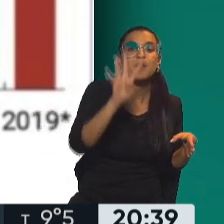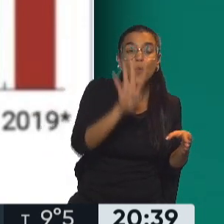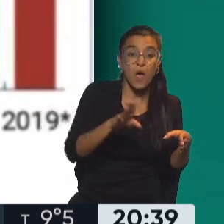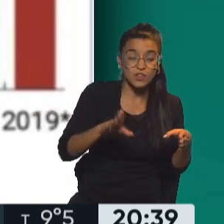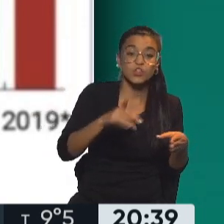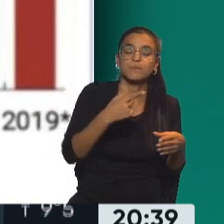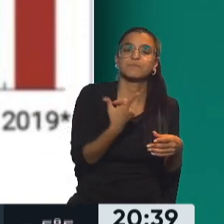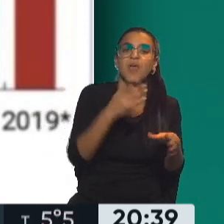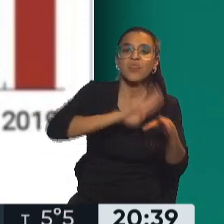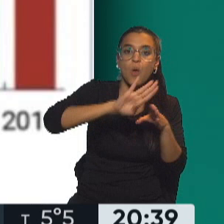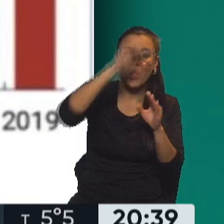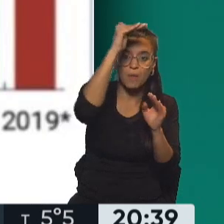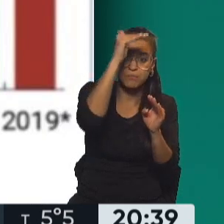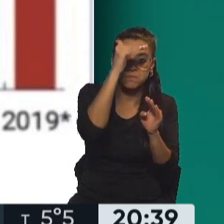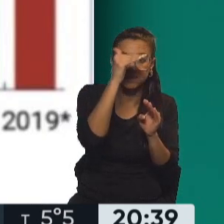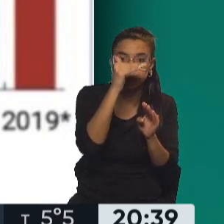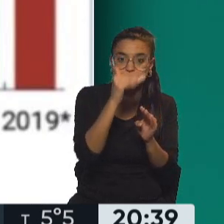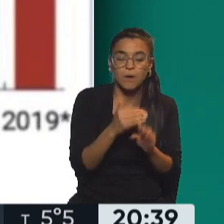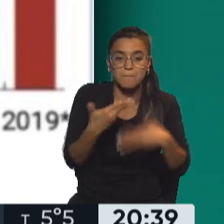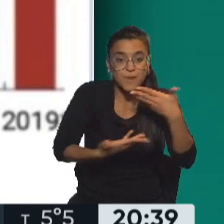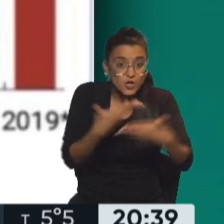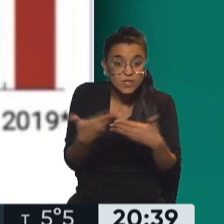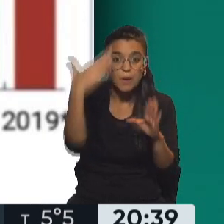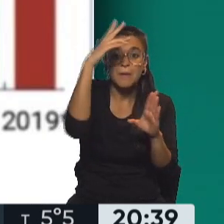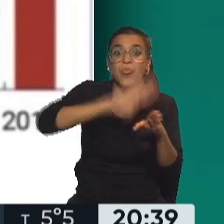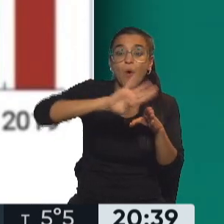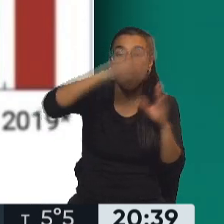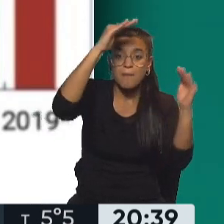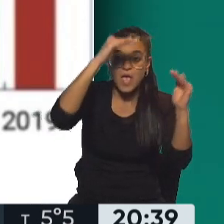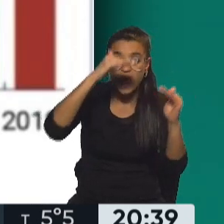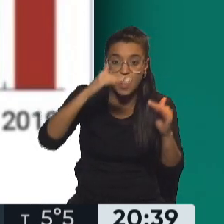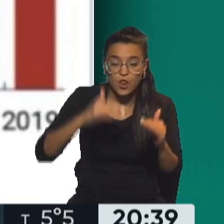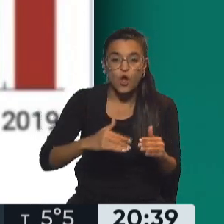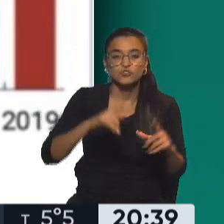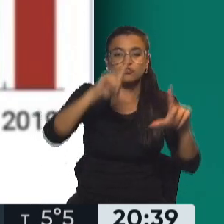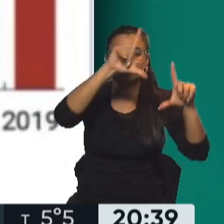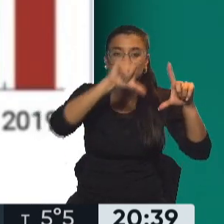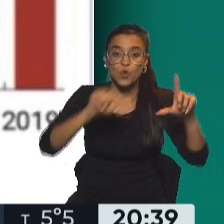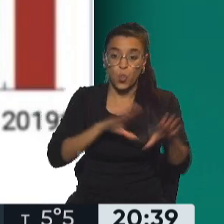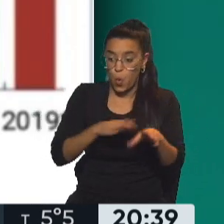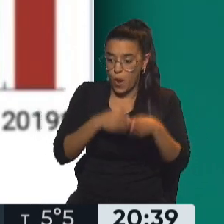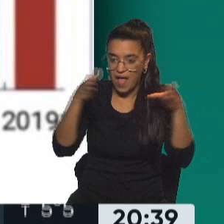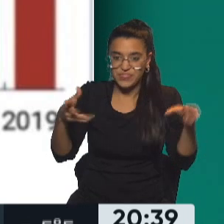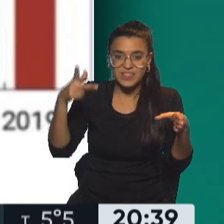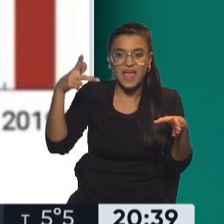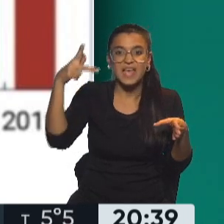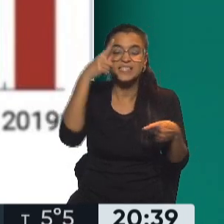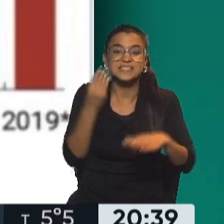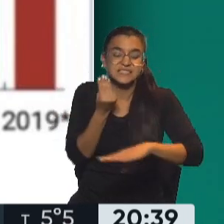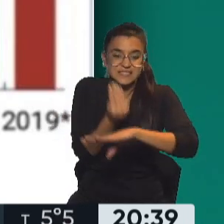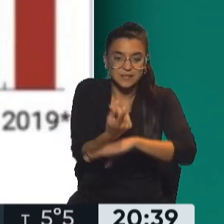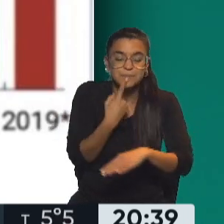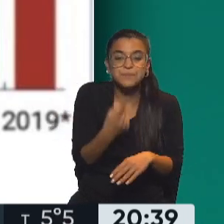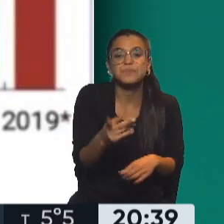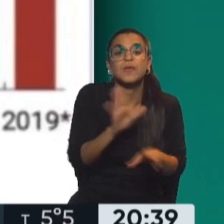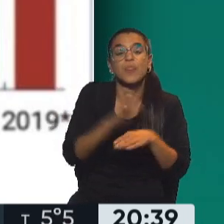va menguando, va bajando, ¿sí? Ese proceso de desendeudamiento que se dio durante el kirchnerismo y cómo explota, empieza a